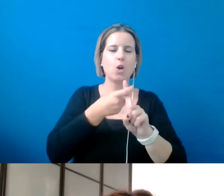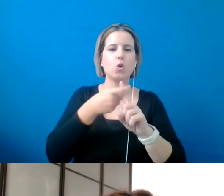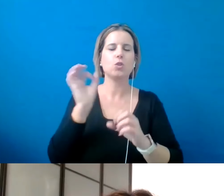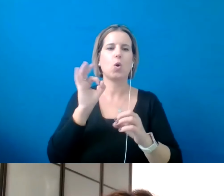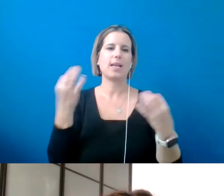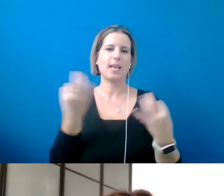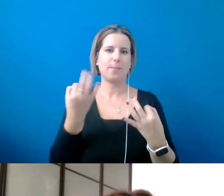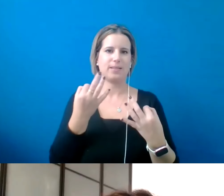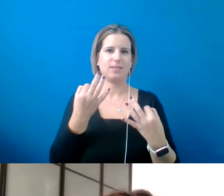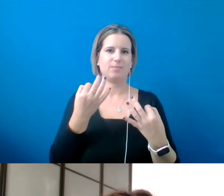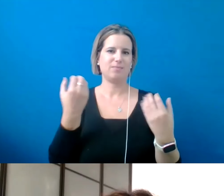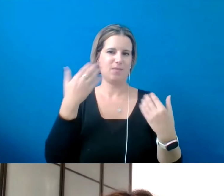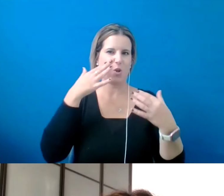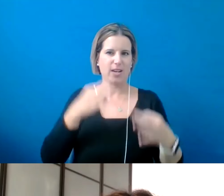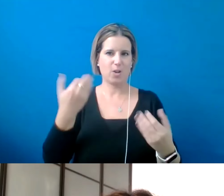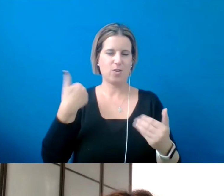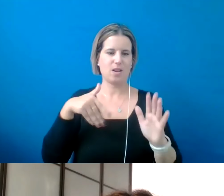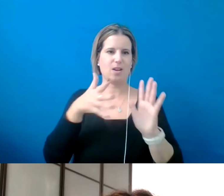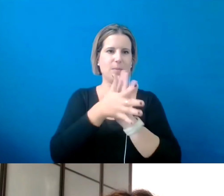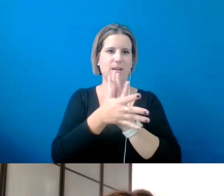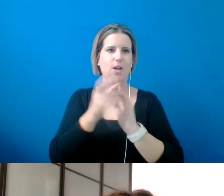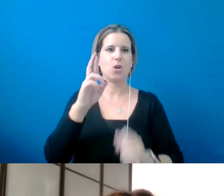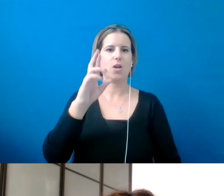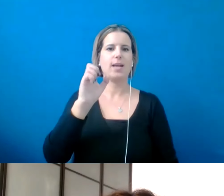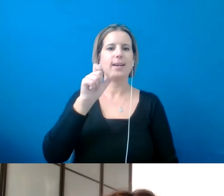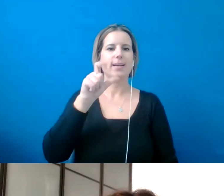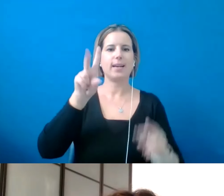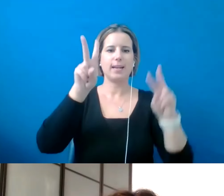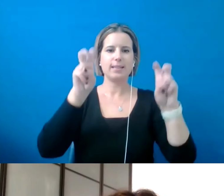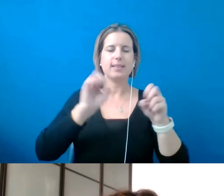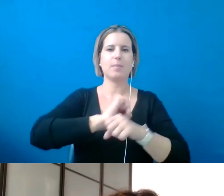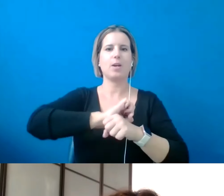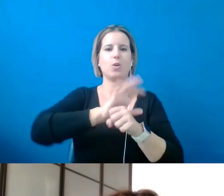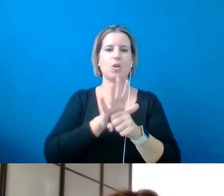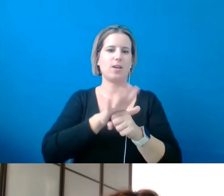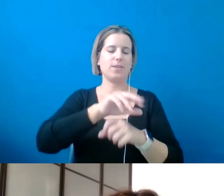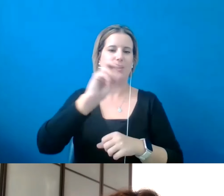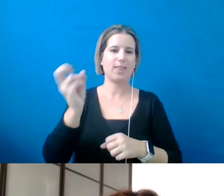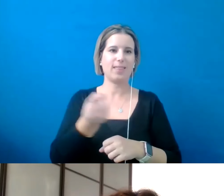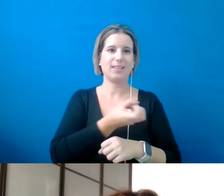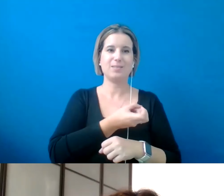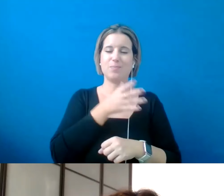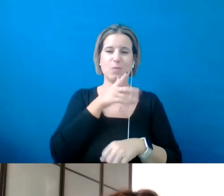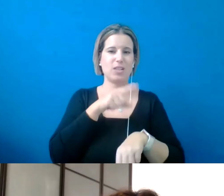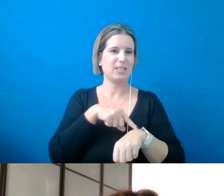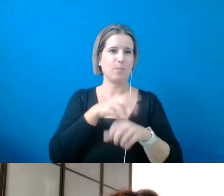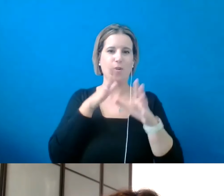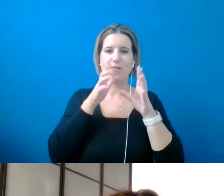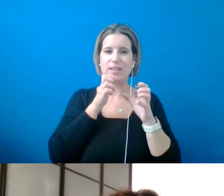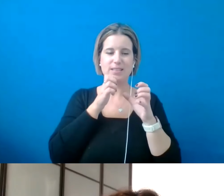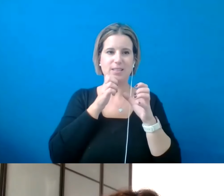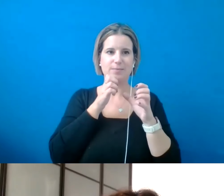que creo que Raquel ha comentado algunas cosas con el tema de la pandemia etcétera pero como vamos fatal de tiempo